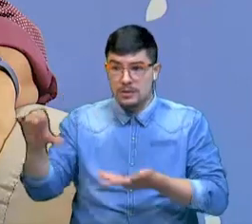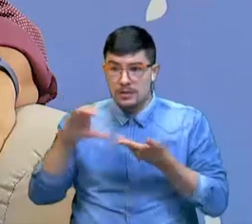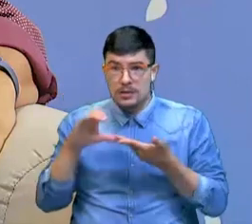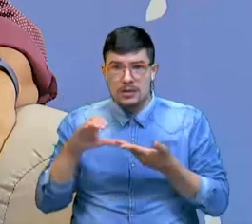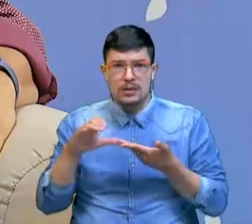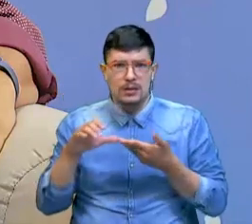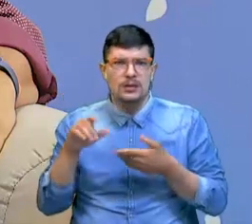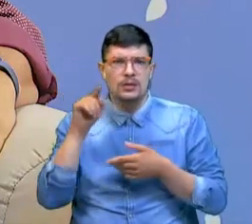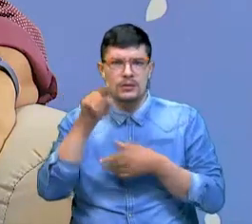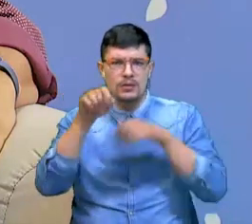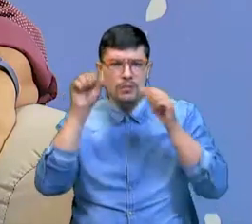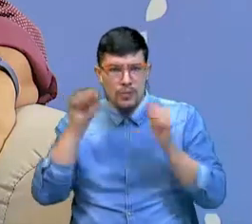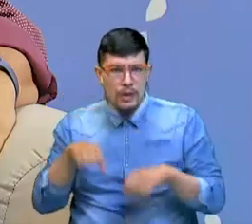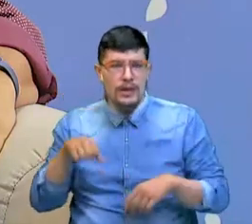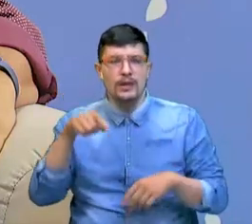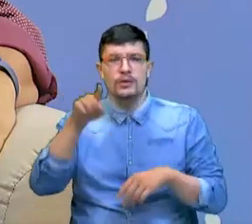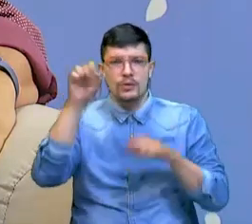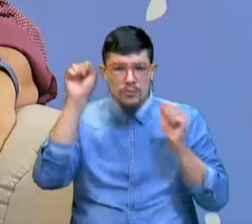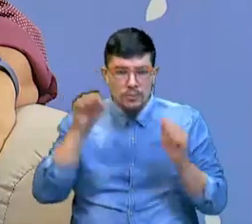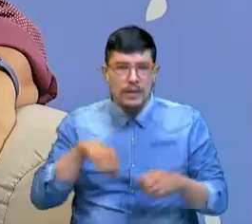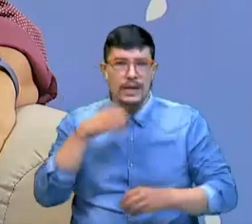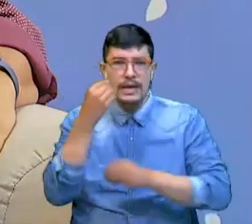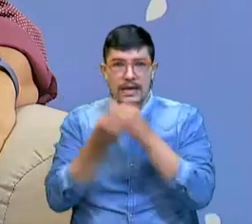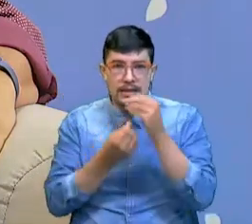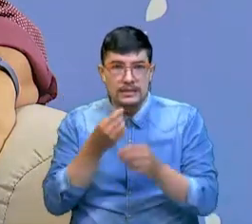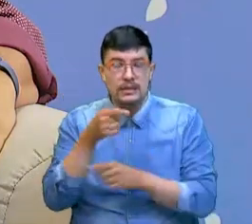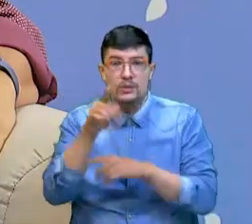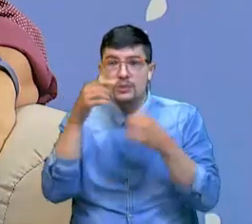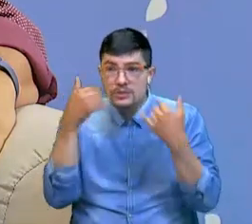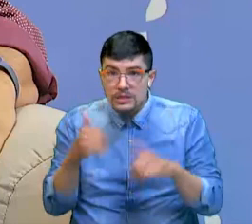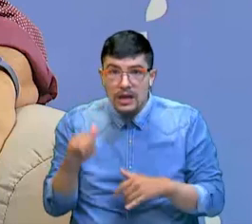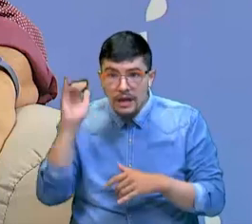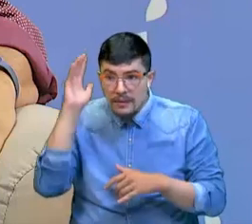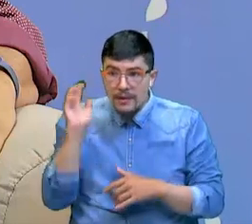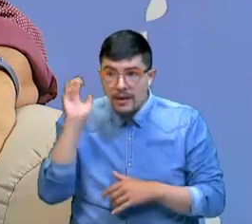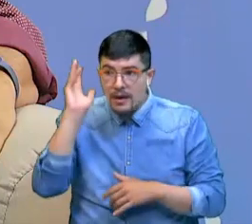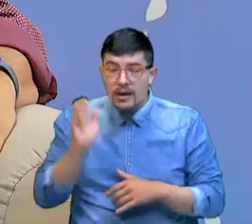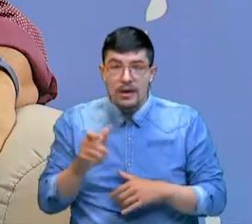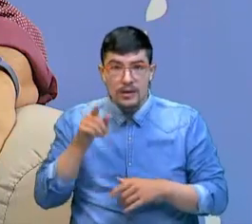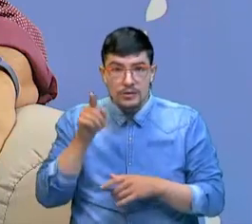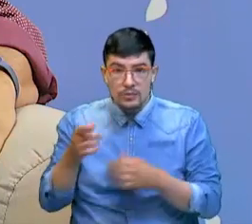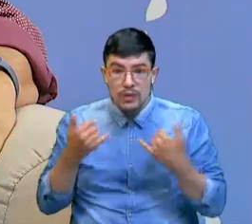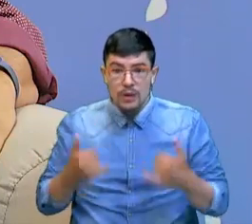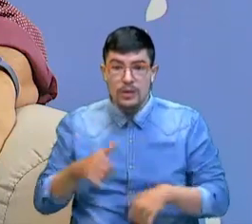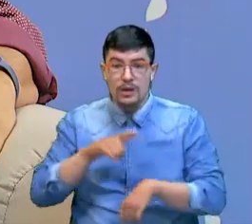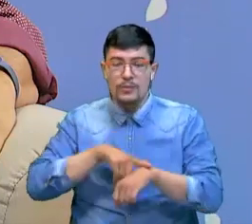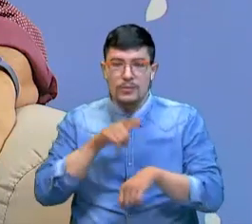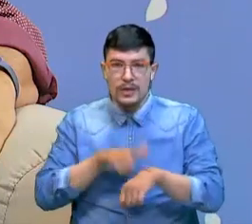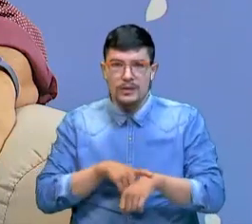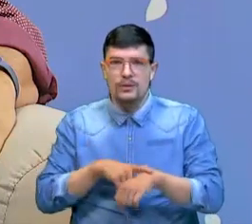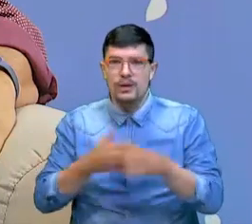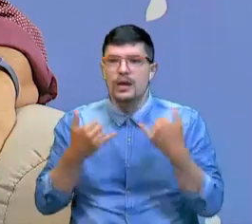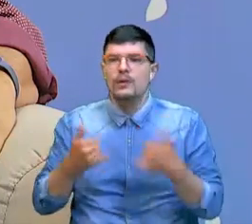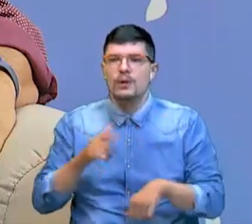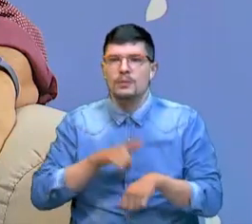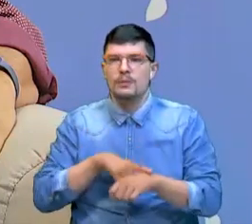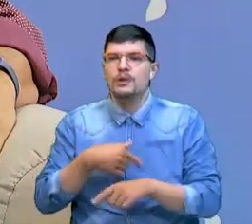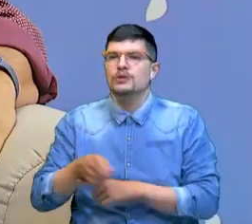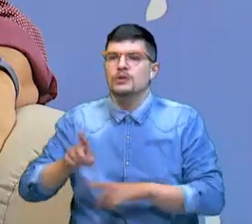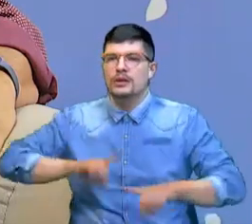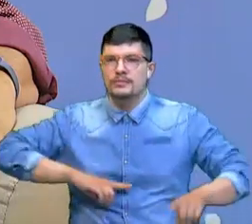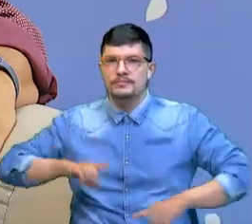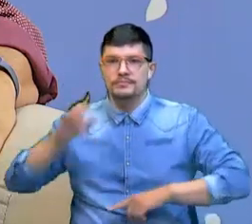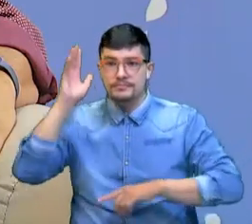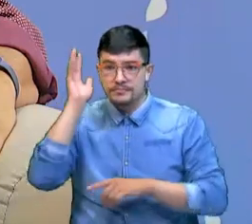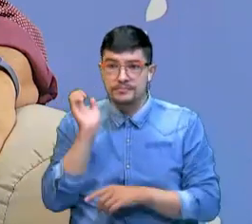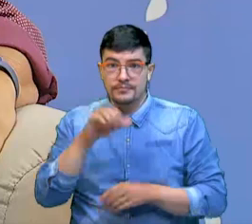el fondo, les recuerdo, así estén pensionados en este momento por la administradora de fondo